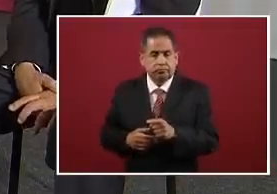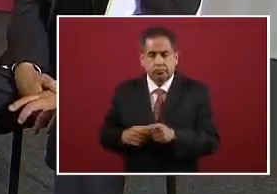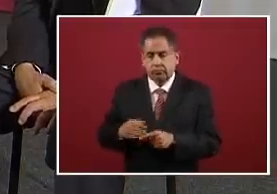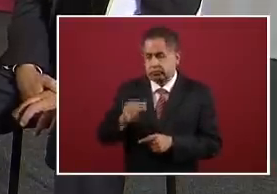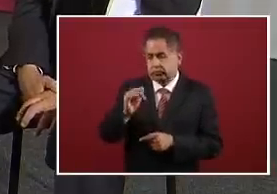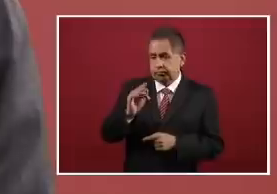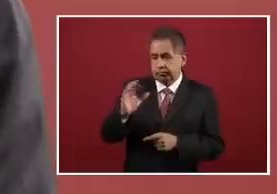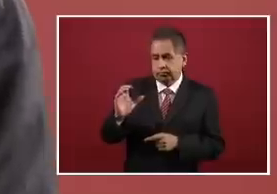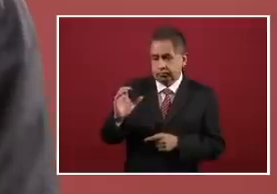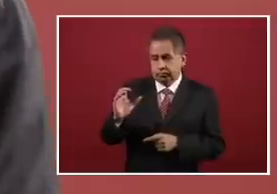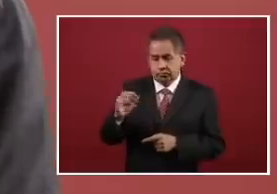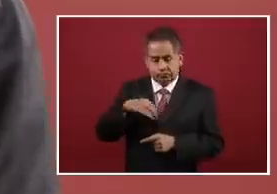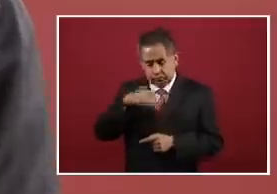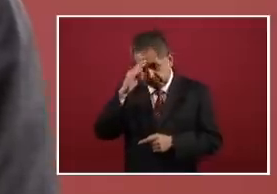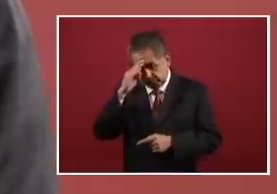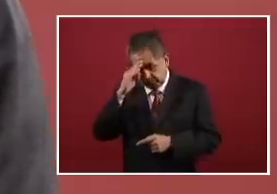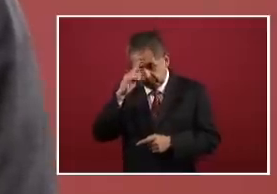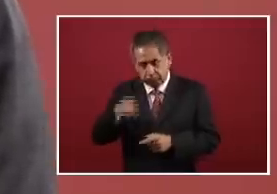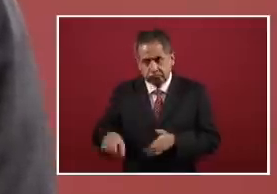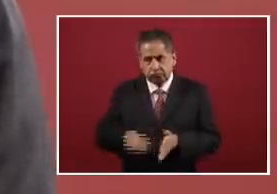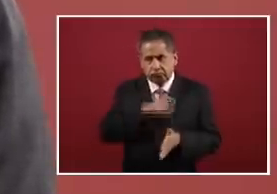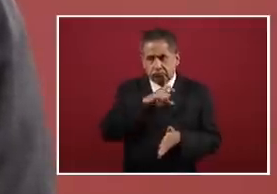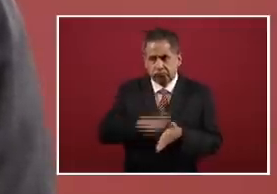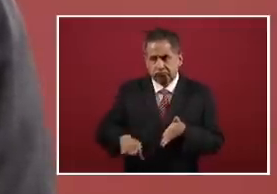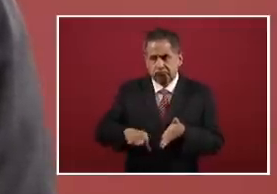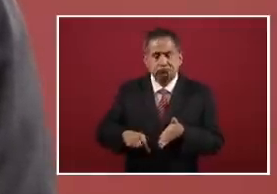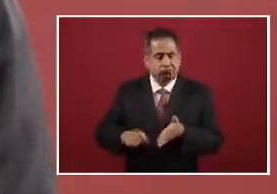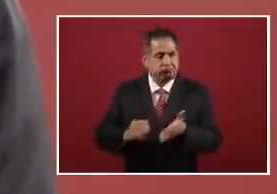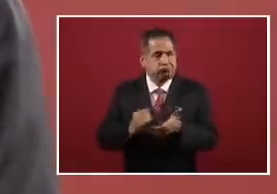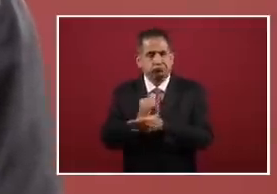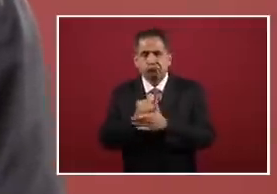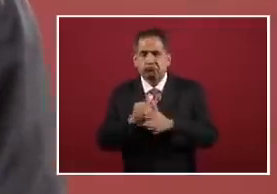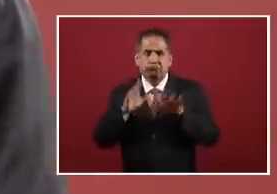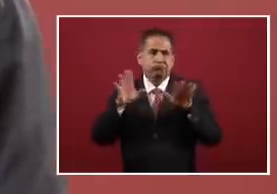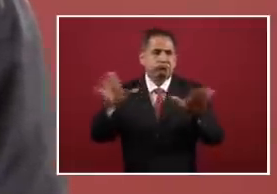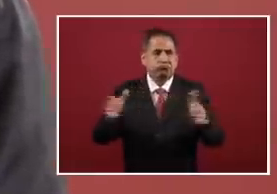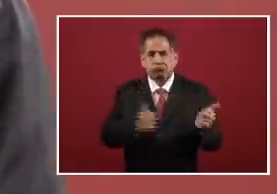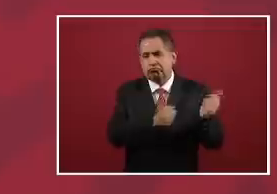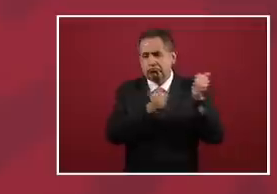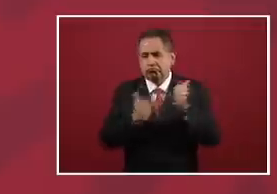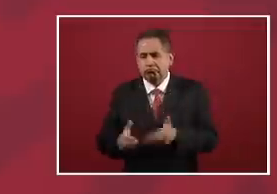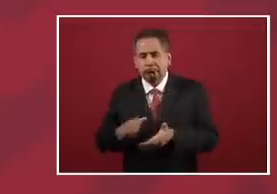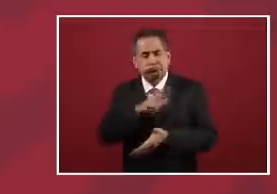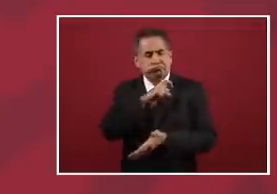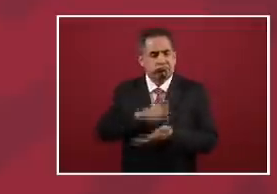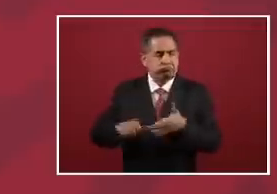Calderón, decide comprar el avión presidencial,